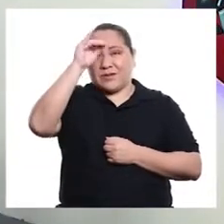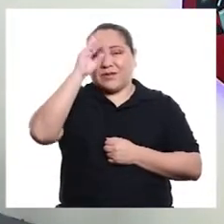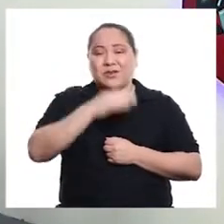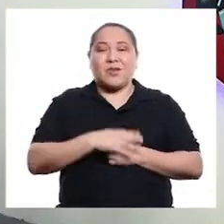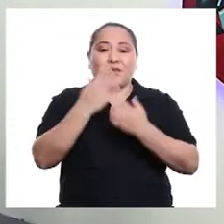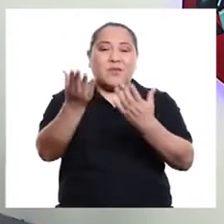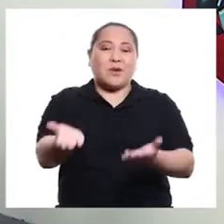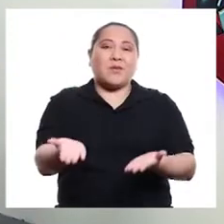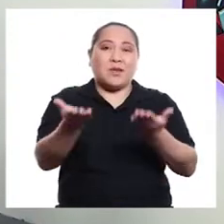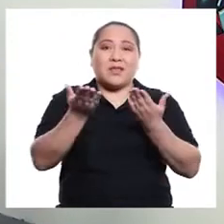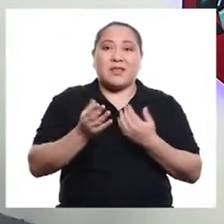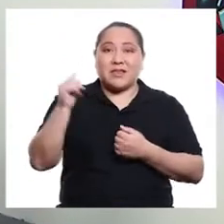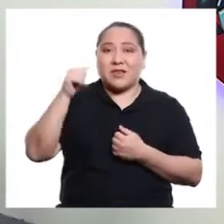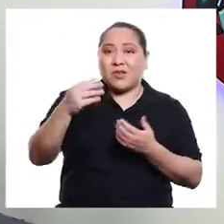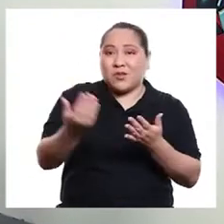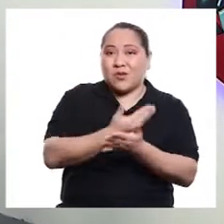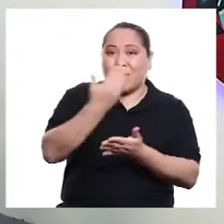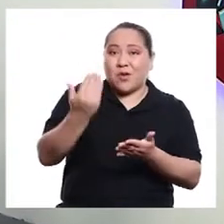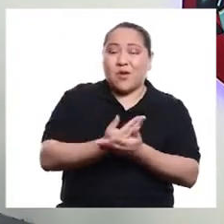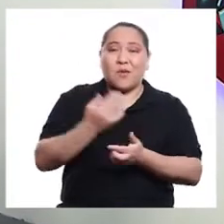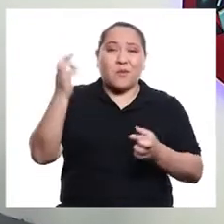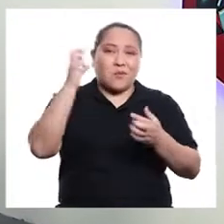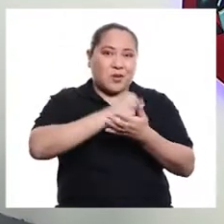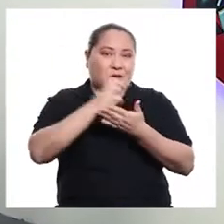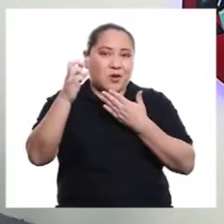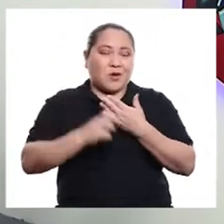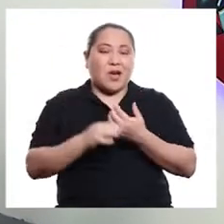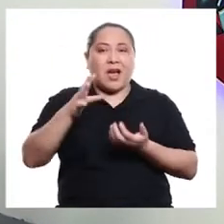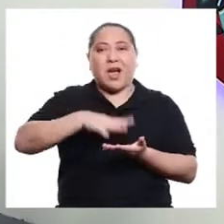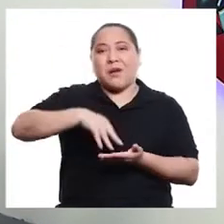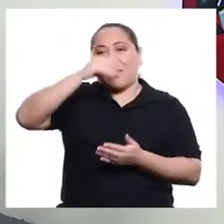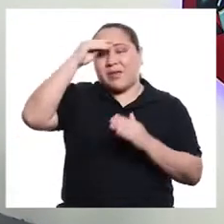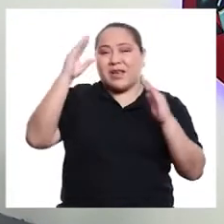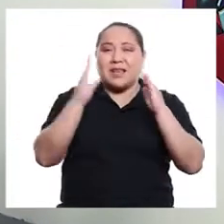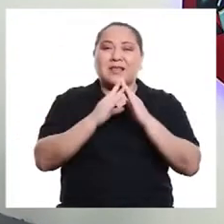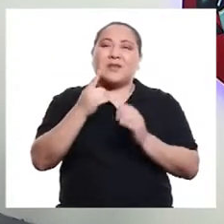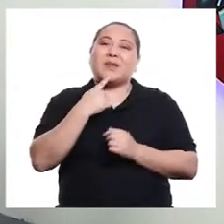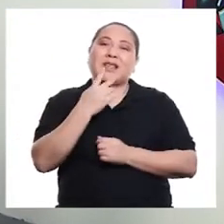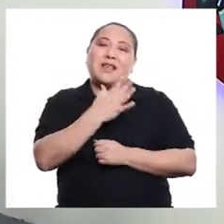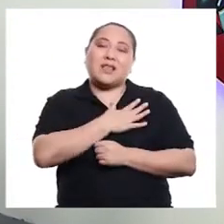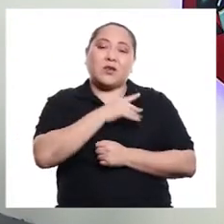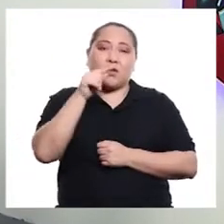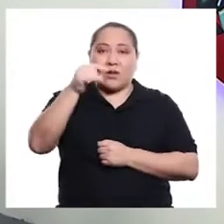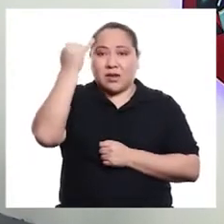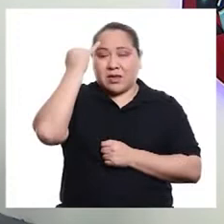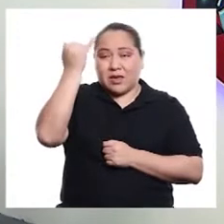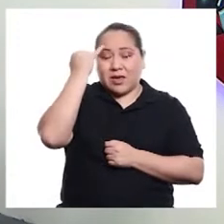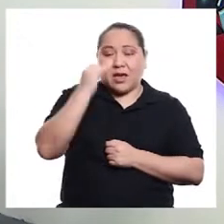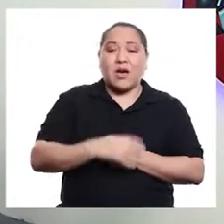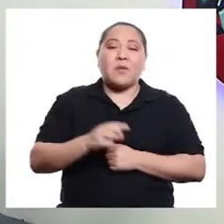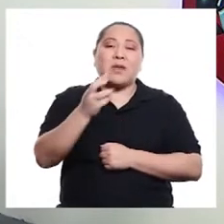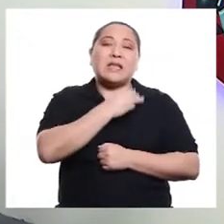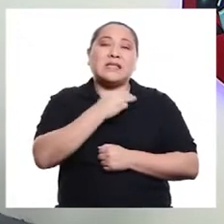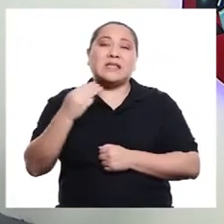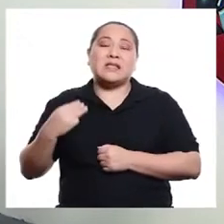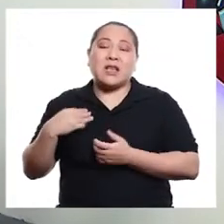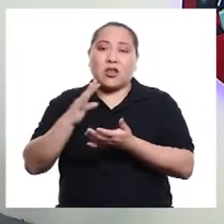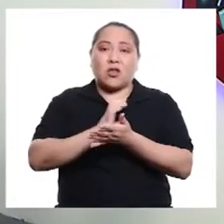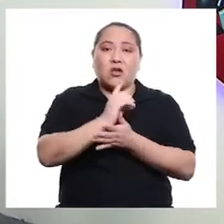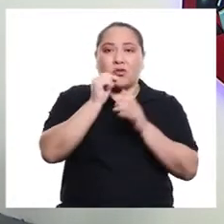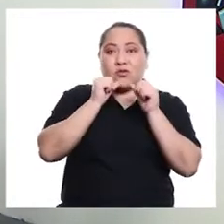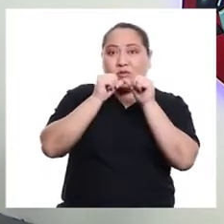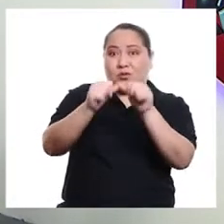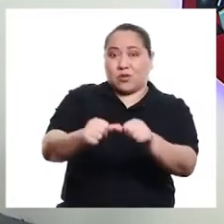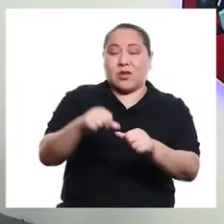y bienvenidos a un nuevo programa de... ¡Aprende en casa para quinto de secundaria! Una iniciativa del Ministerio de Educación para continuar